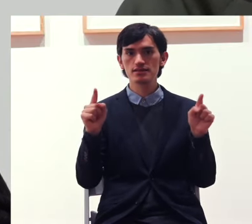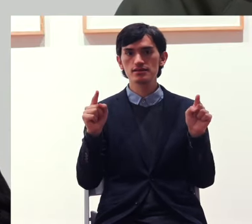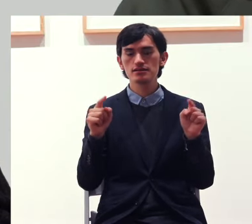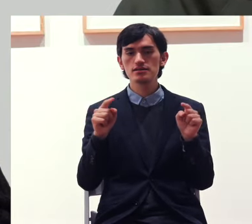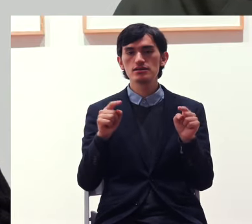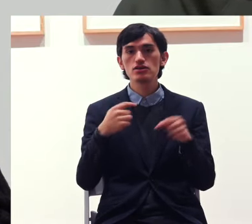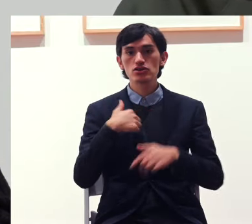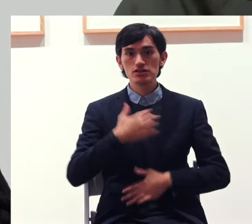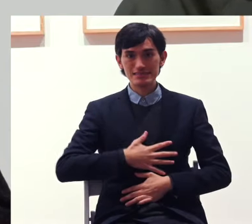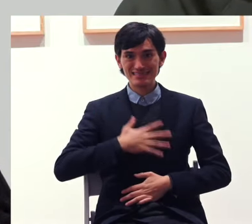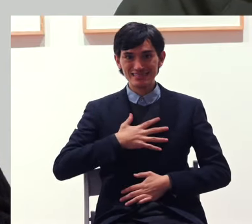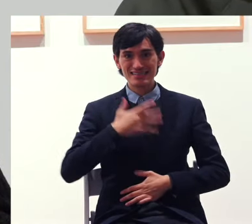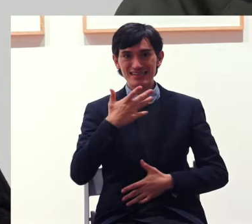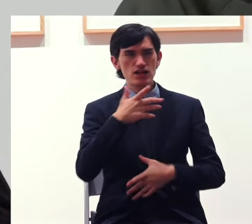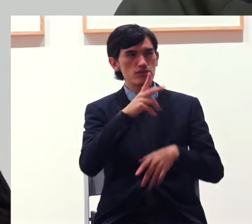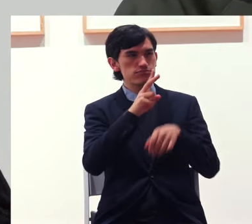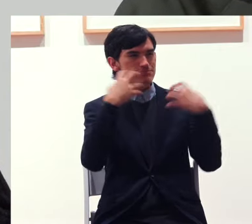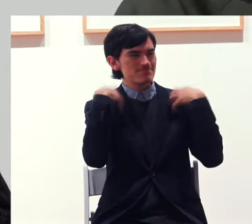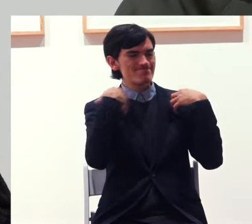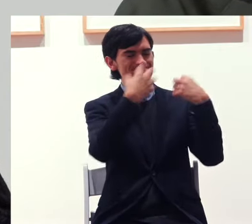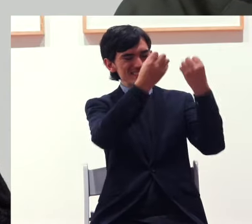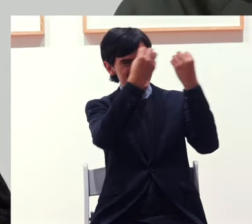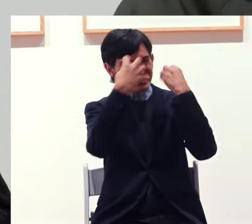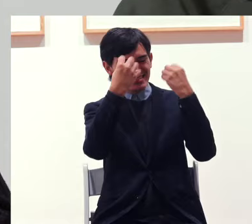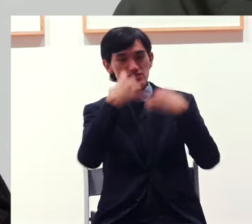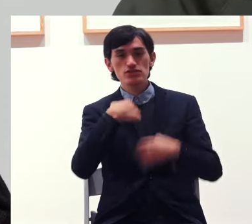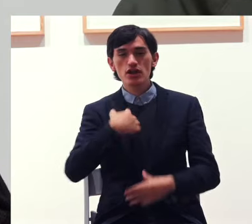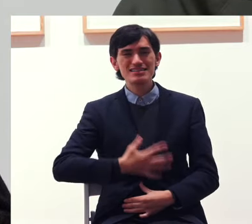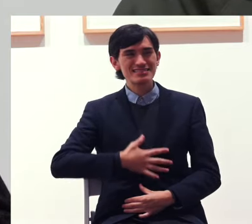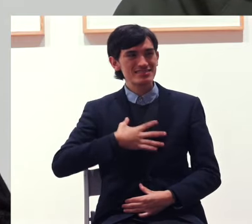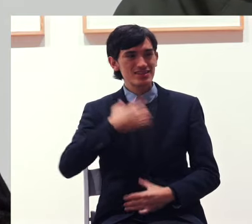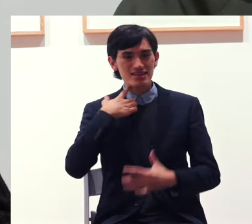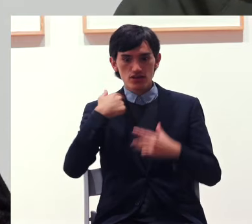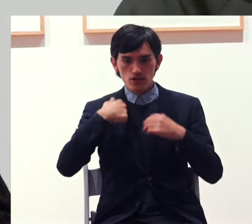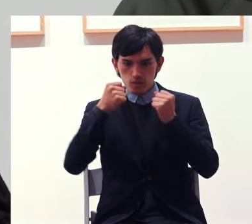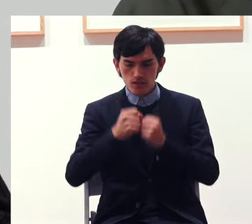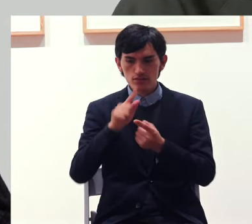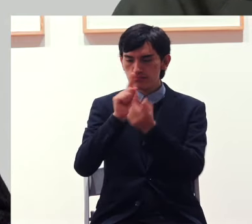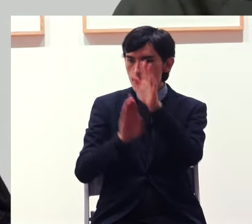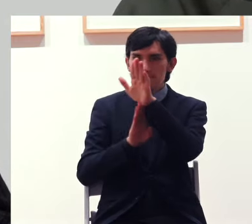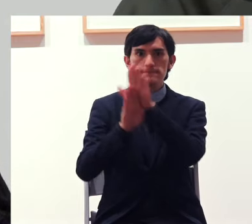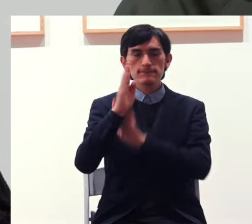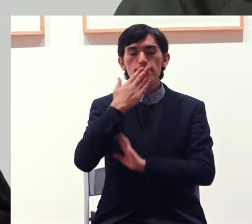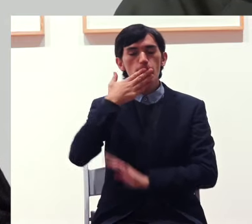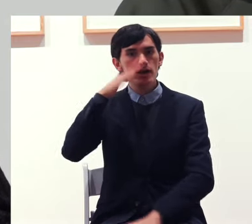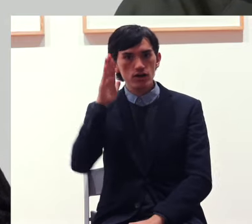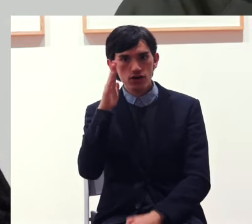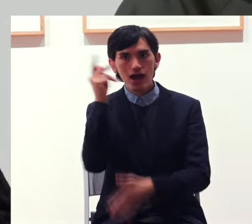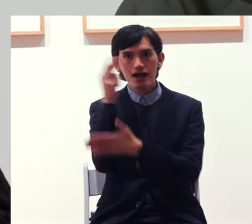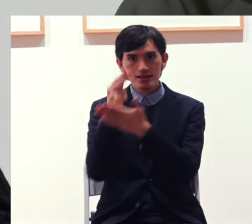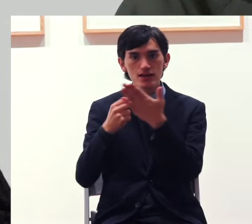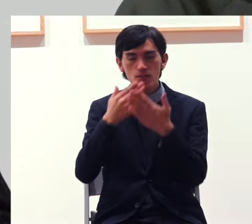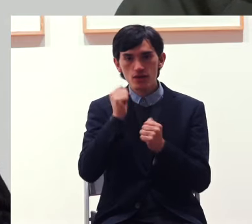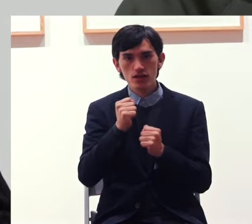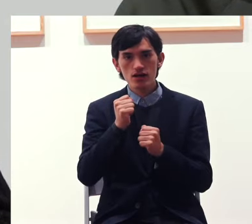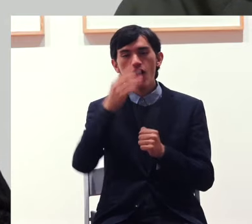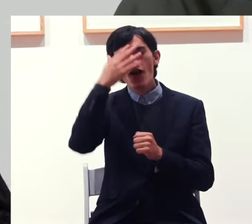profesor, yo lo siento como un maestro. Me hace sentir que yo quiera ser mejor como